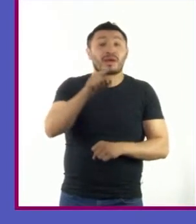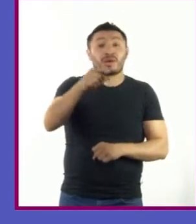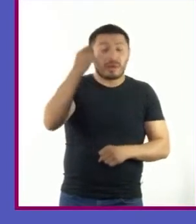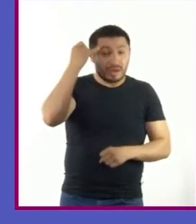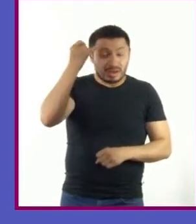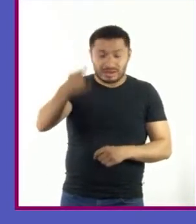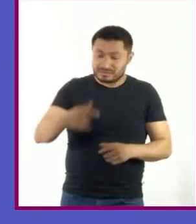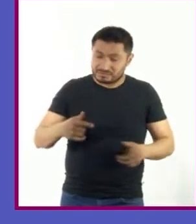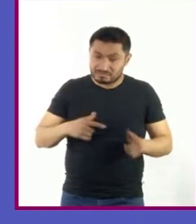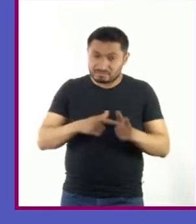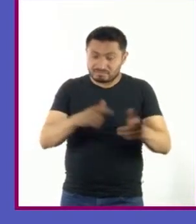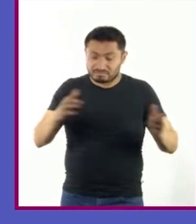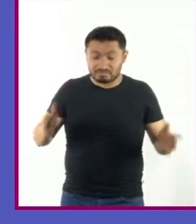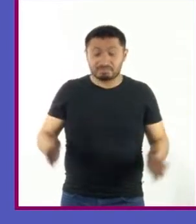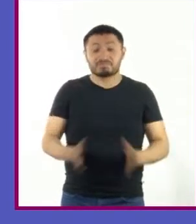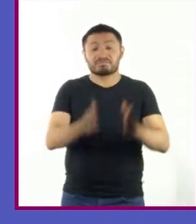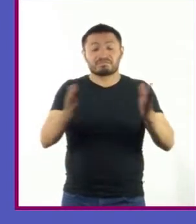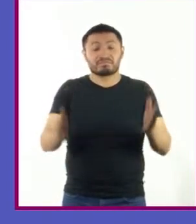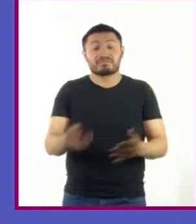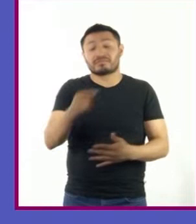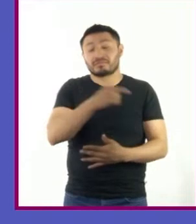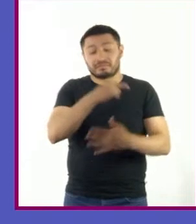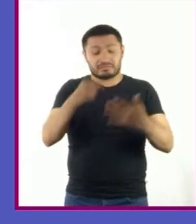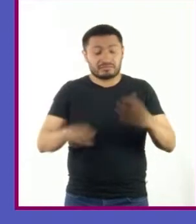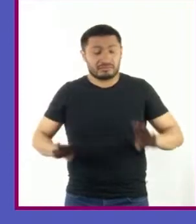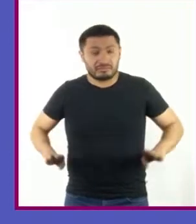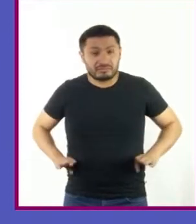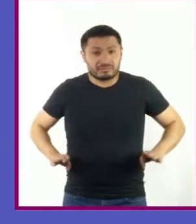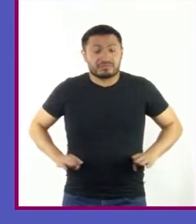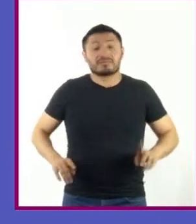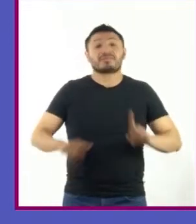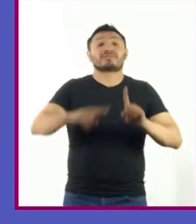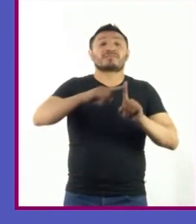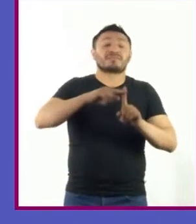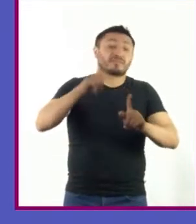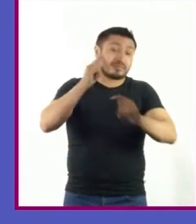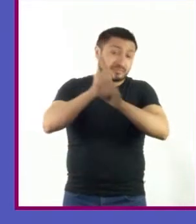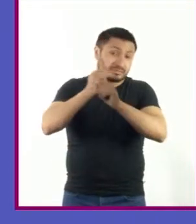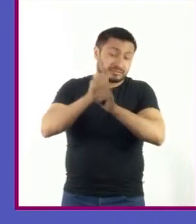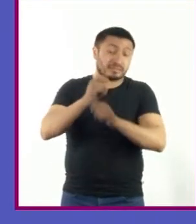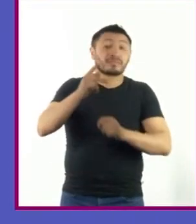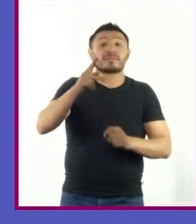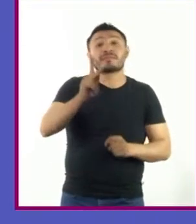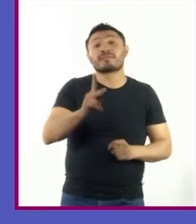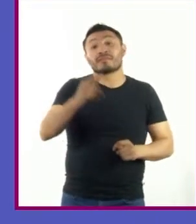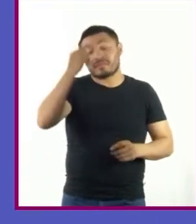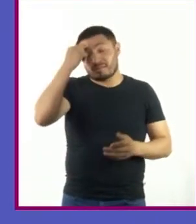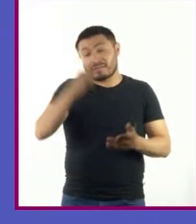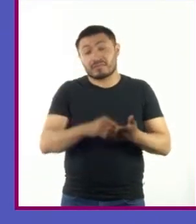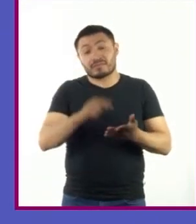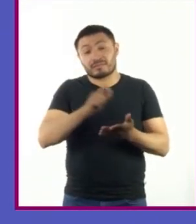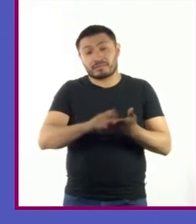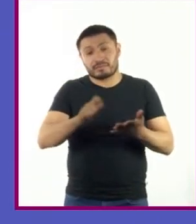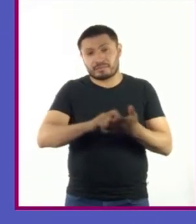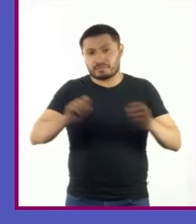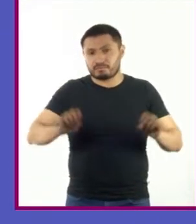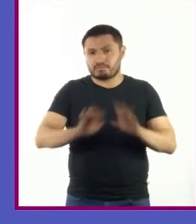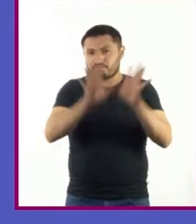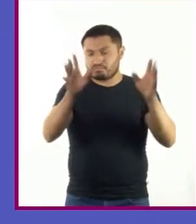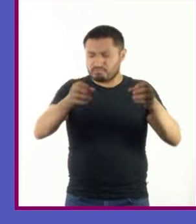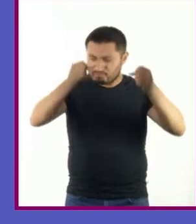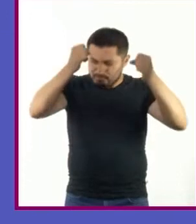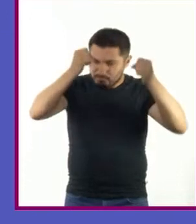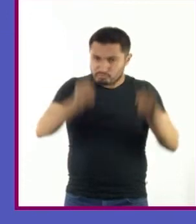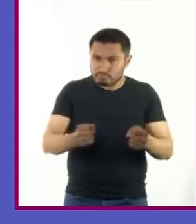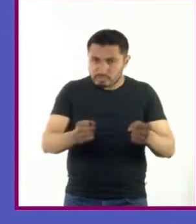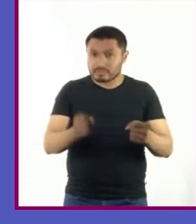con una serie de atributos positivos de este medio de transporte, profesora. Pero creo que el texto sería más claro y contundente